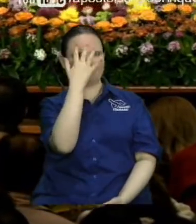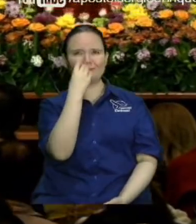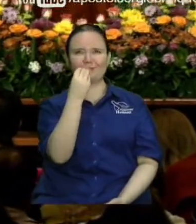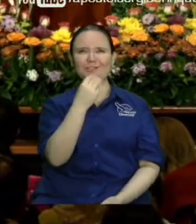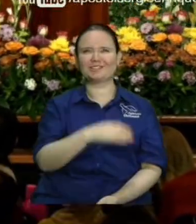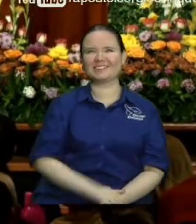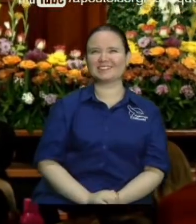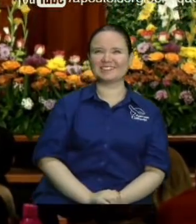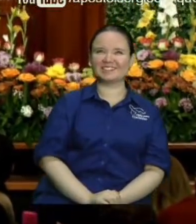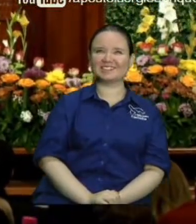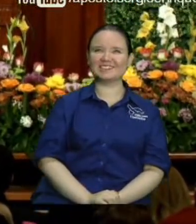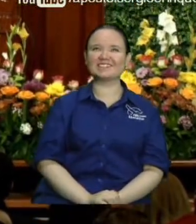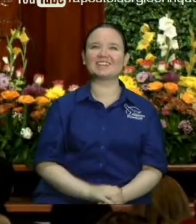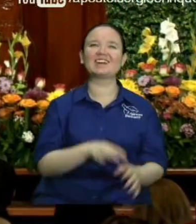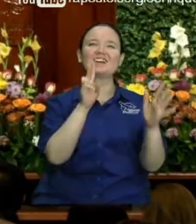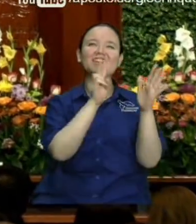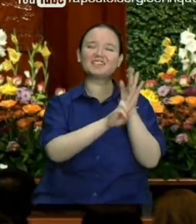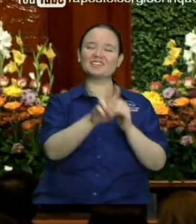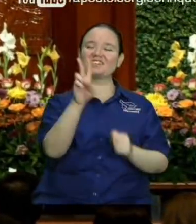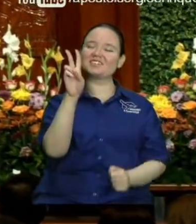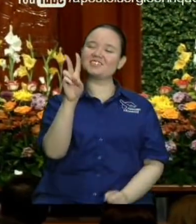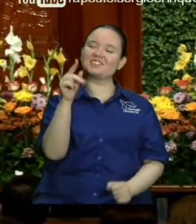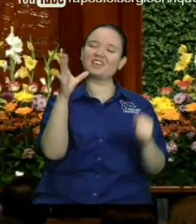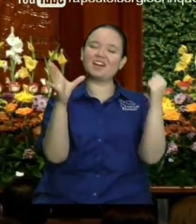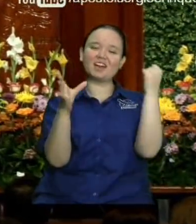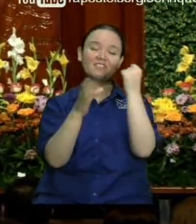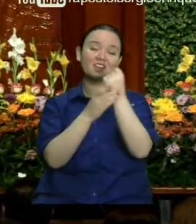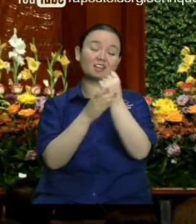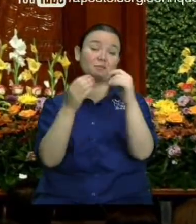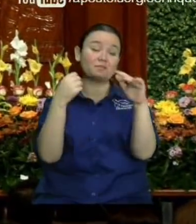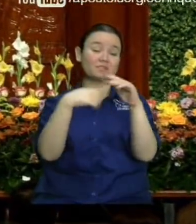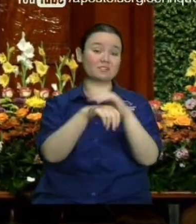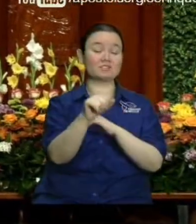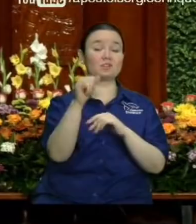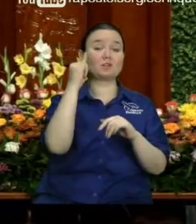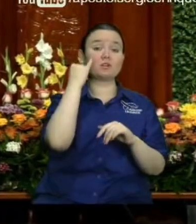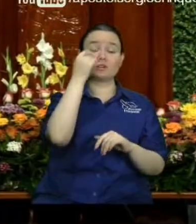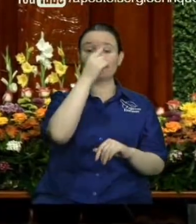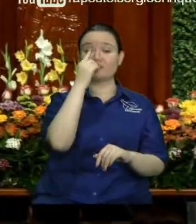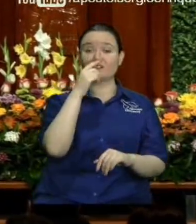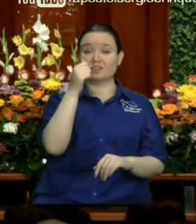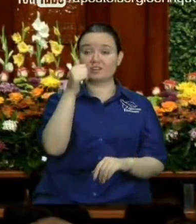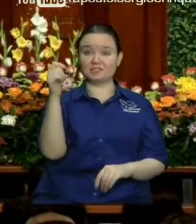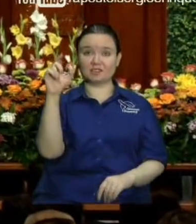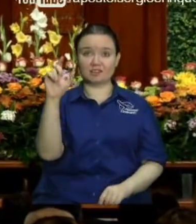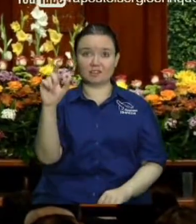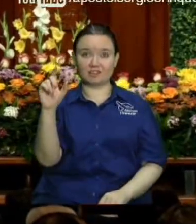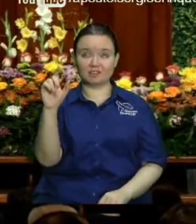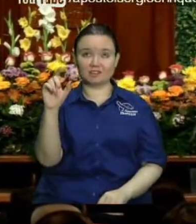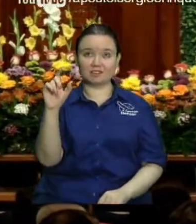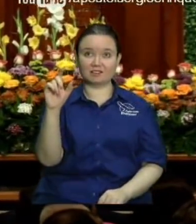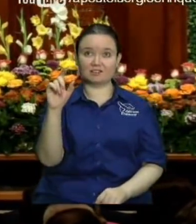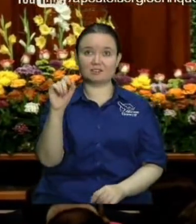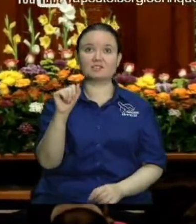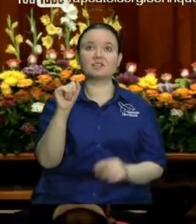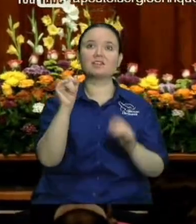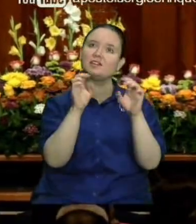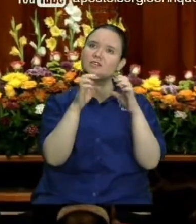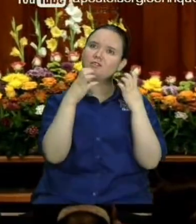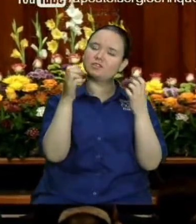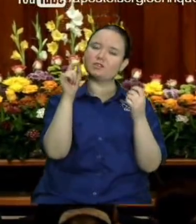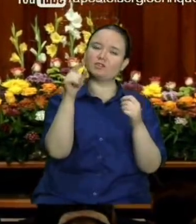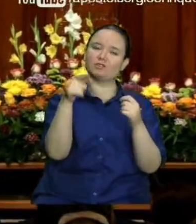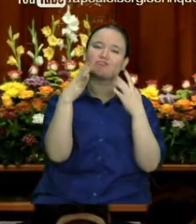Fíjate, desde el verso 2, entonces Abraham engendró a Isaac. Entonces yo los empecé a contar y le puse un colorcito.